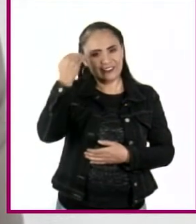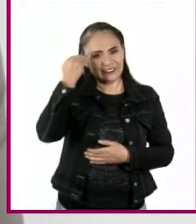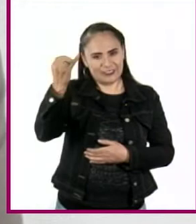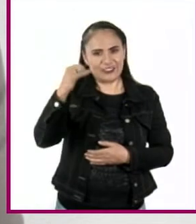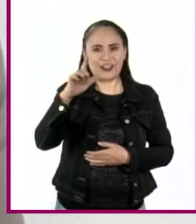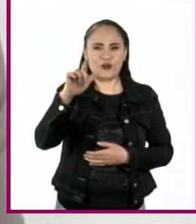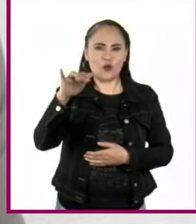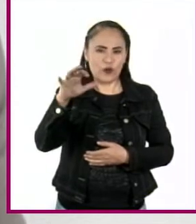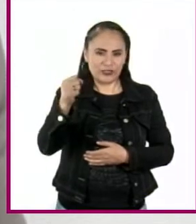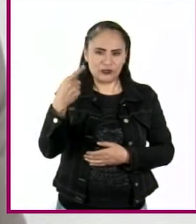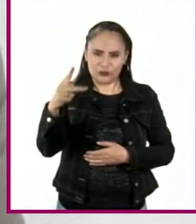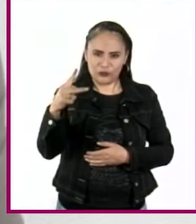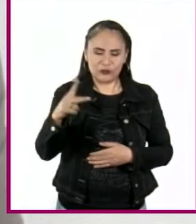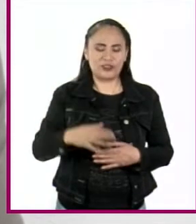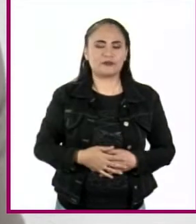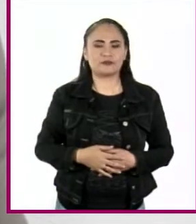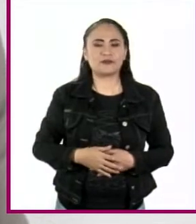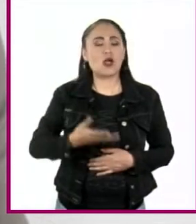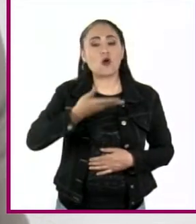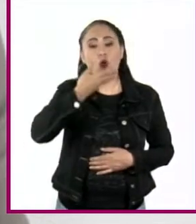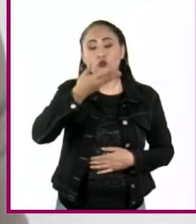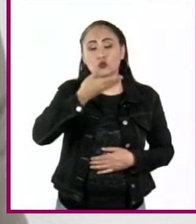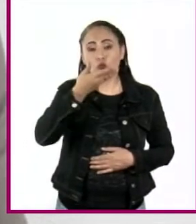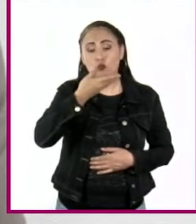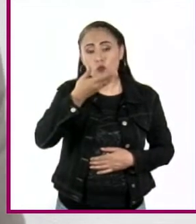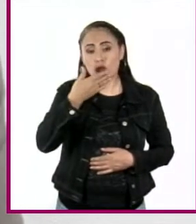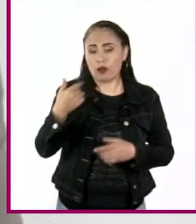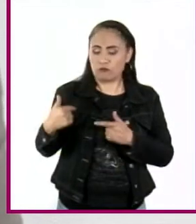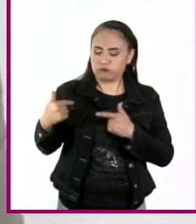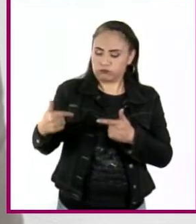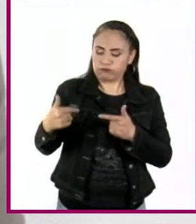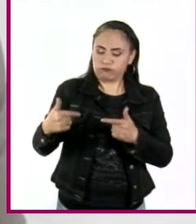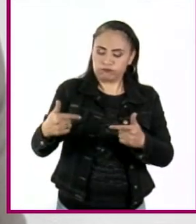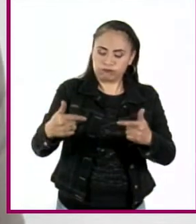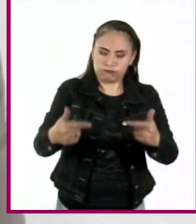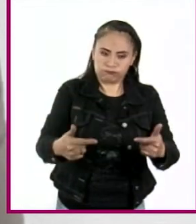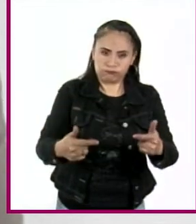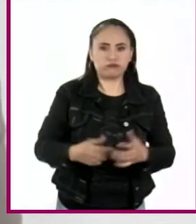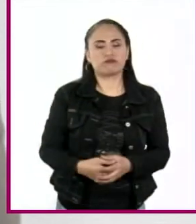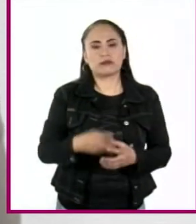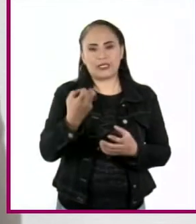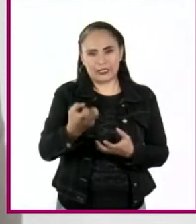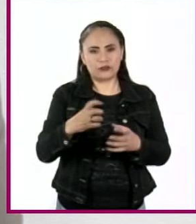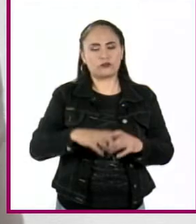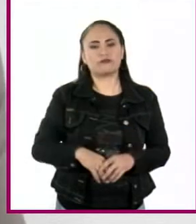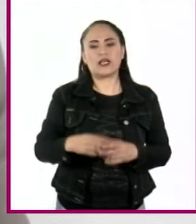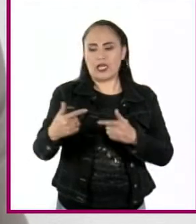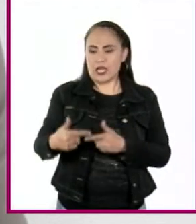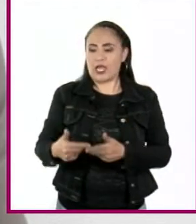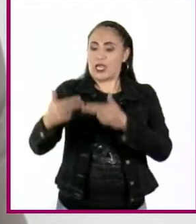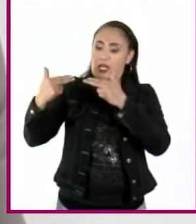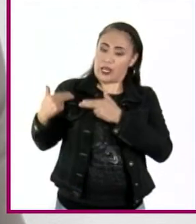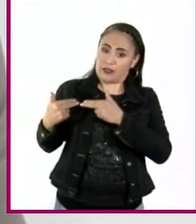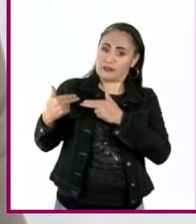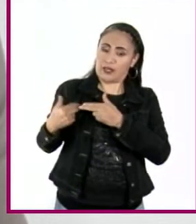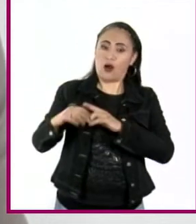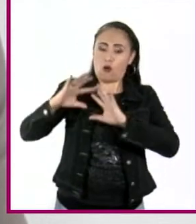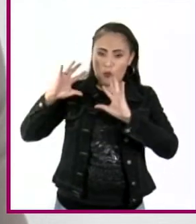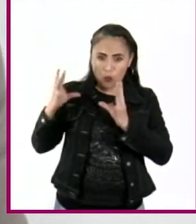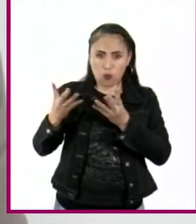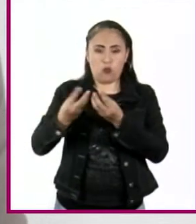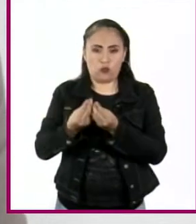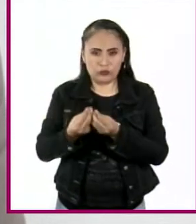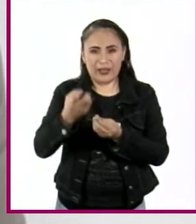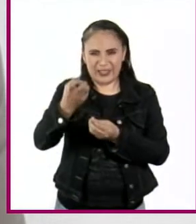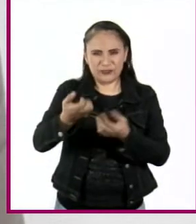Las tradiciones son el conjunto de conocimientos que cada generación entrega a la siguiente. Es la herencia del pasado, una herencia colectiva que